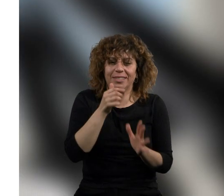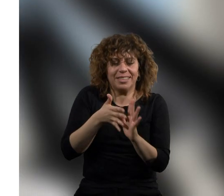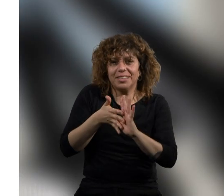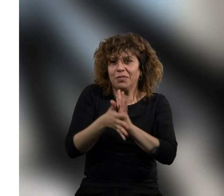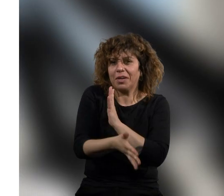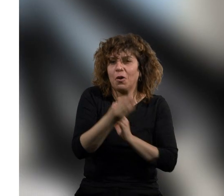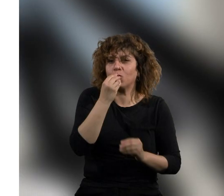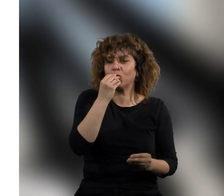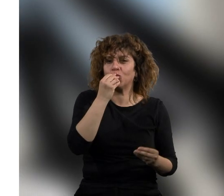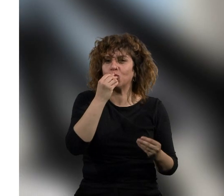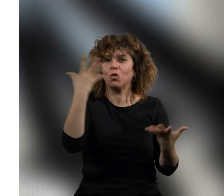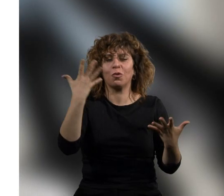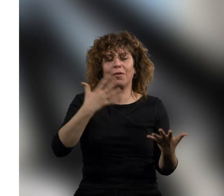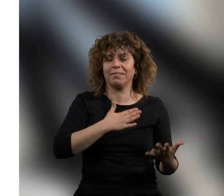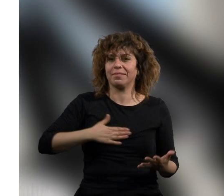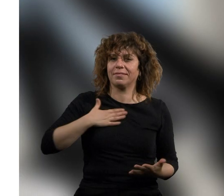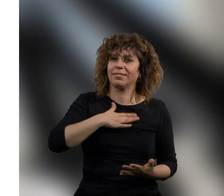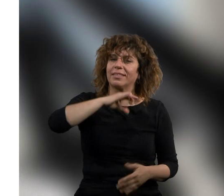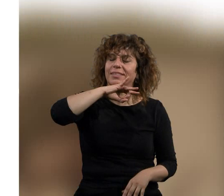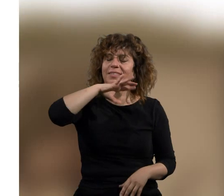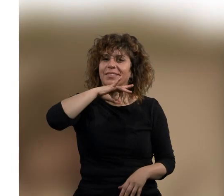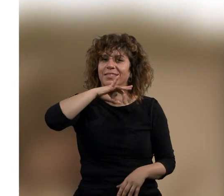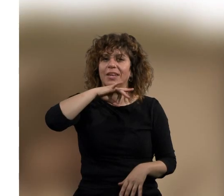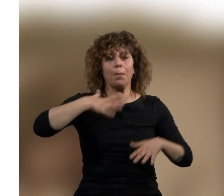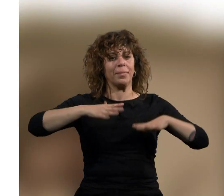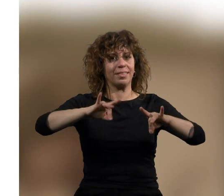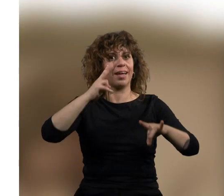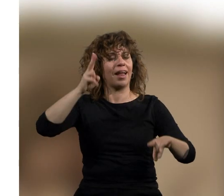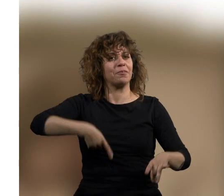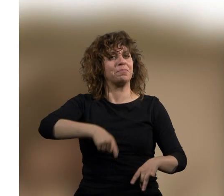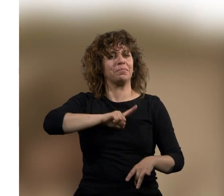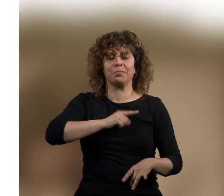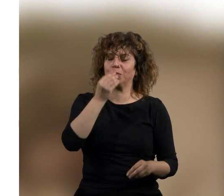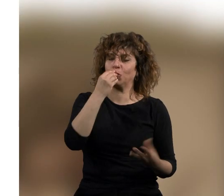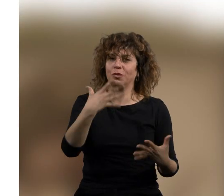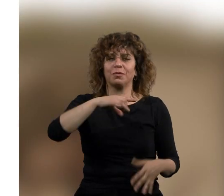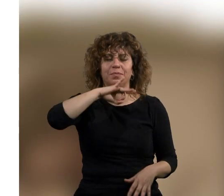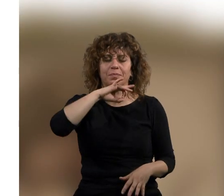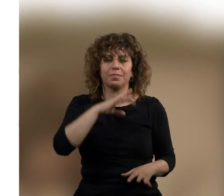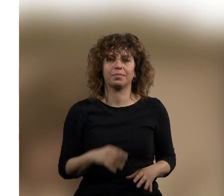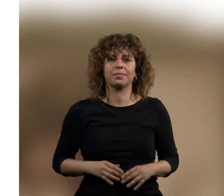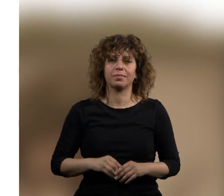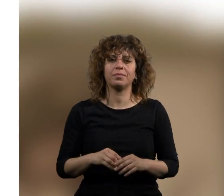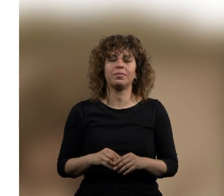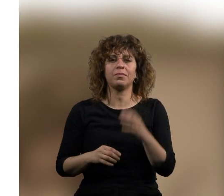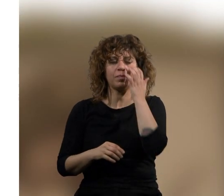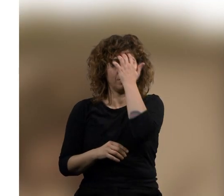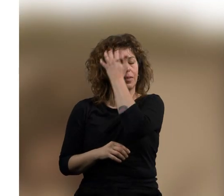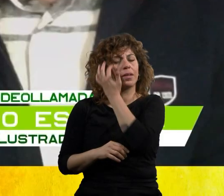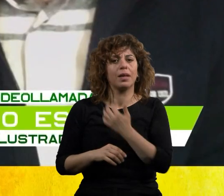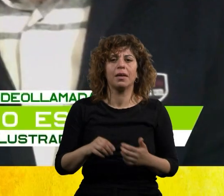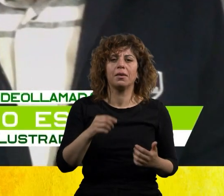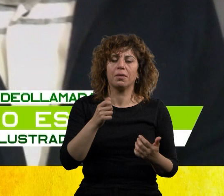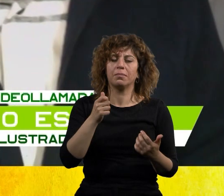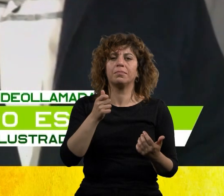hojuelas, ¿no? Es muy satisfactorio que te reconozcan en tu propia tierra. Bueno, me gustaría leerte